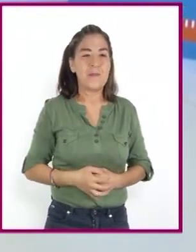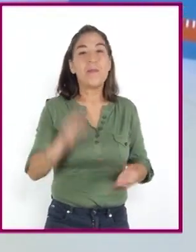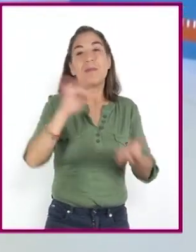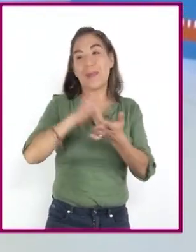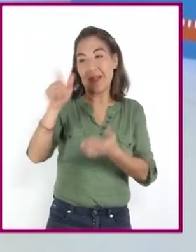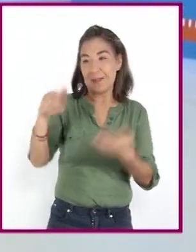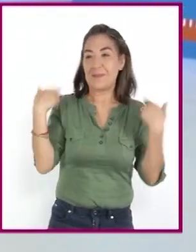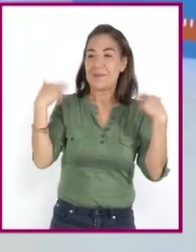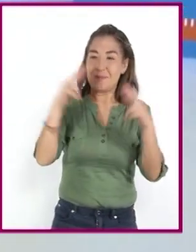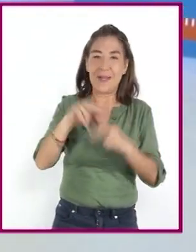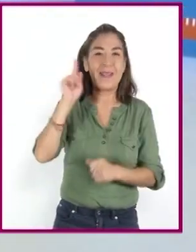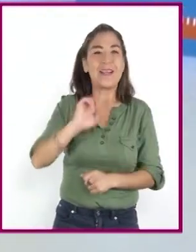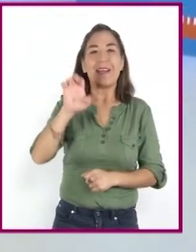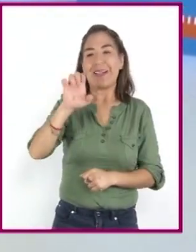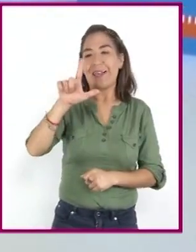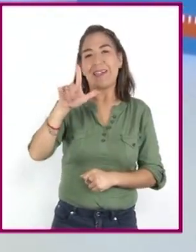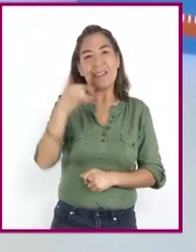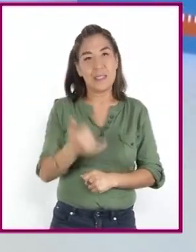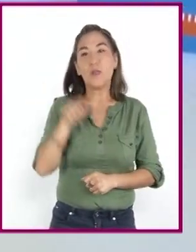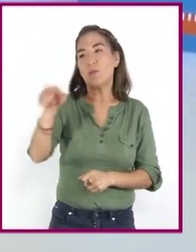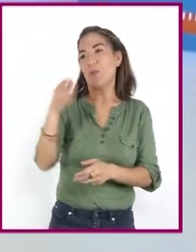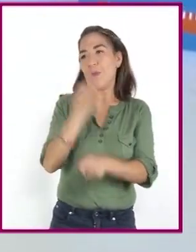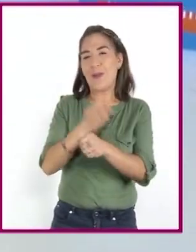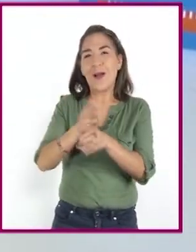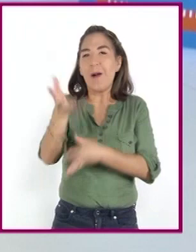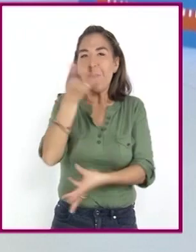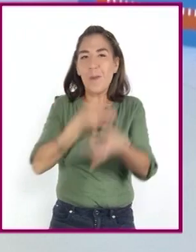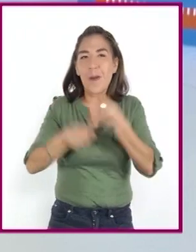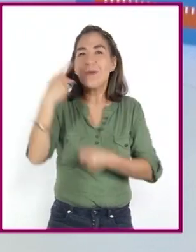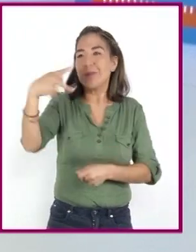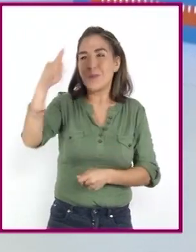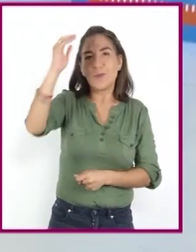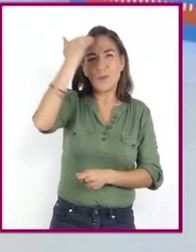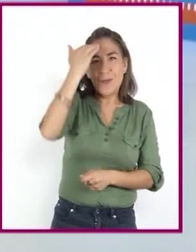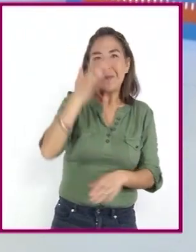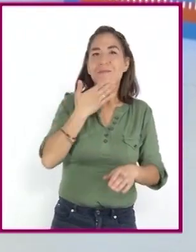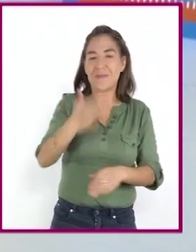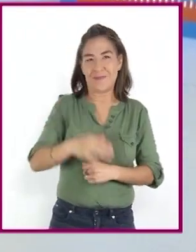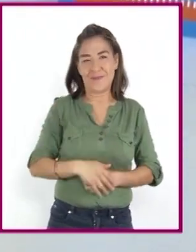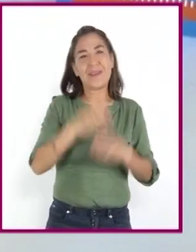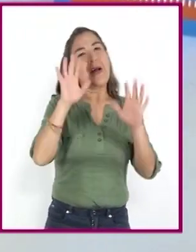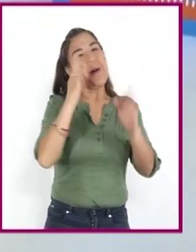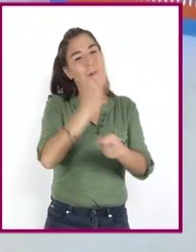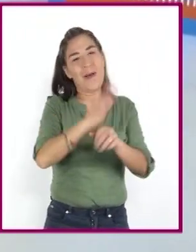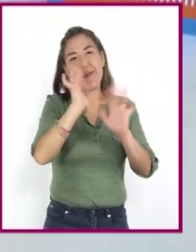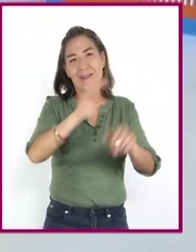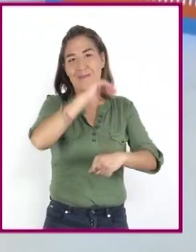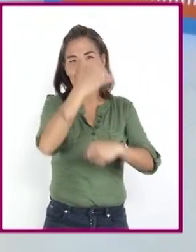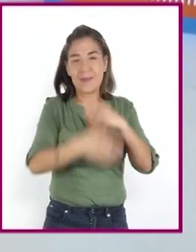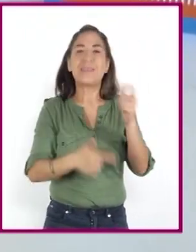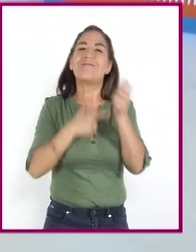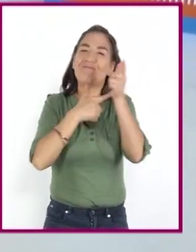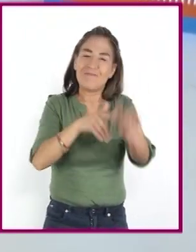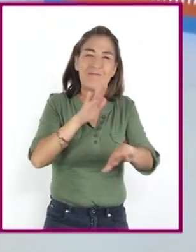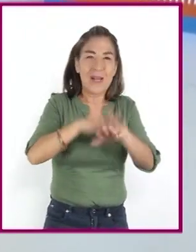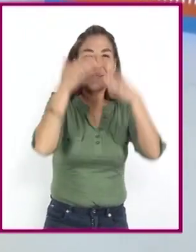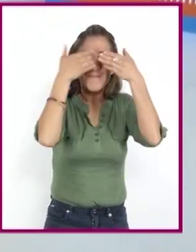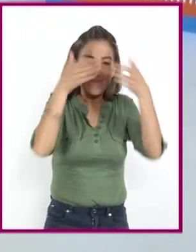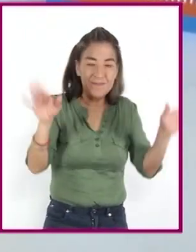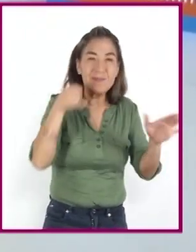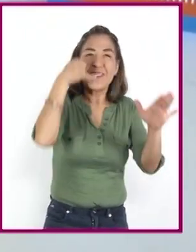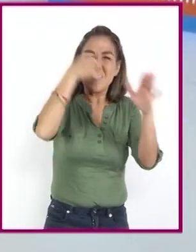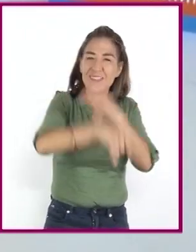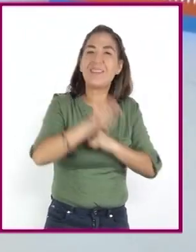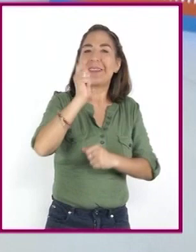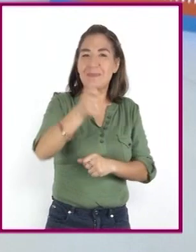Gracias, maestra Eli, por compartir sus conocimientos. Hemos terminado. Aún nos queda mucho por explorar y descubrir, así que nos